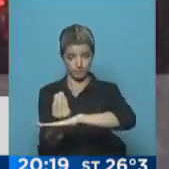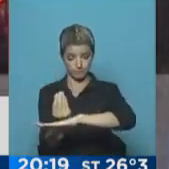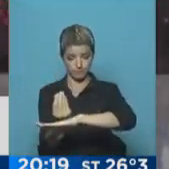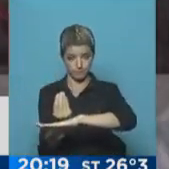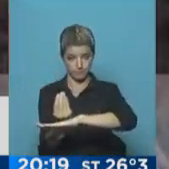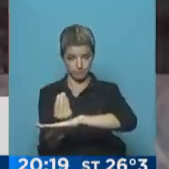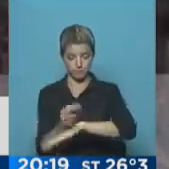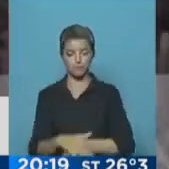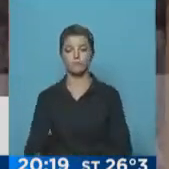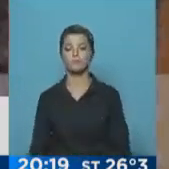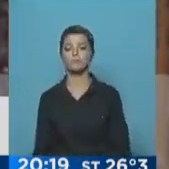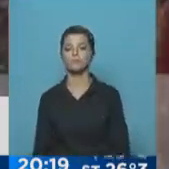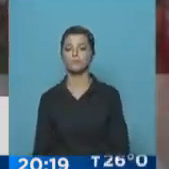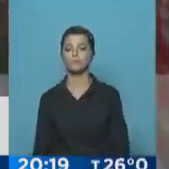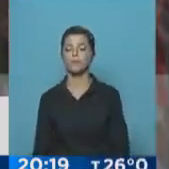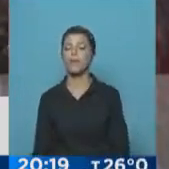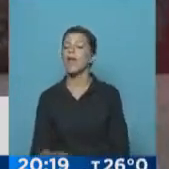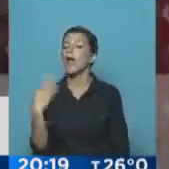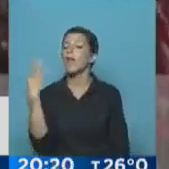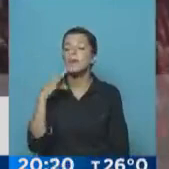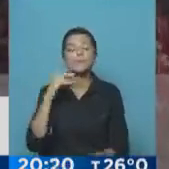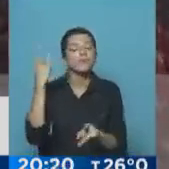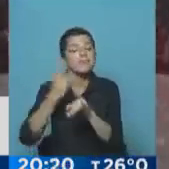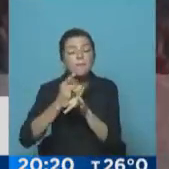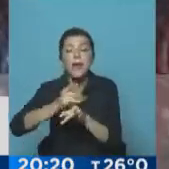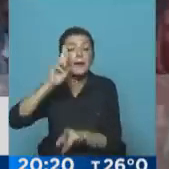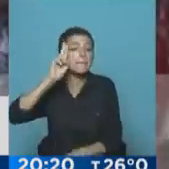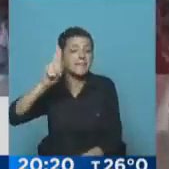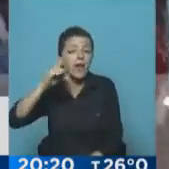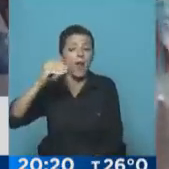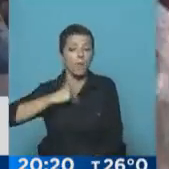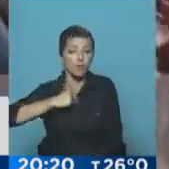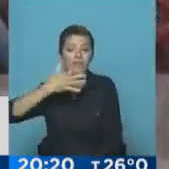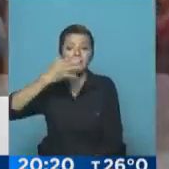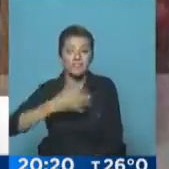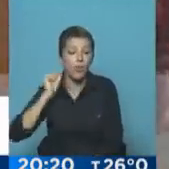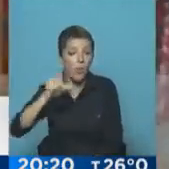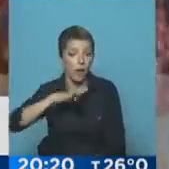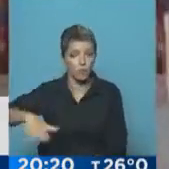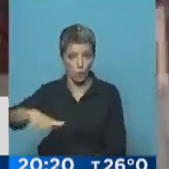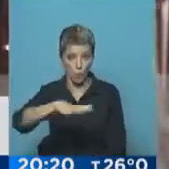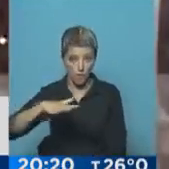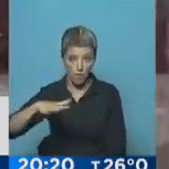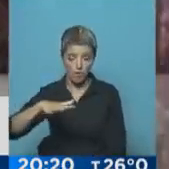Hay que respetar siempre la voluntad popular. Por eso también